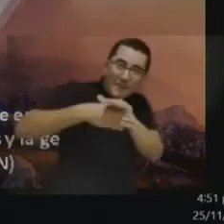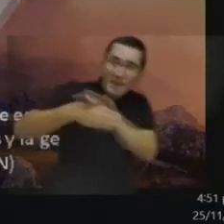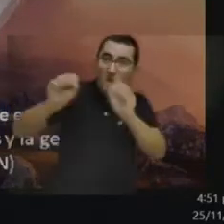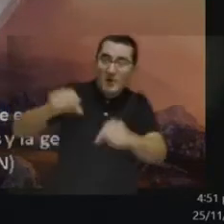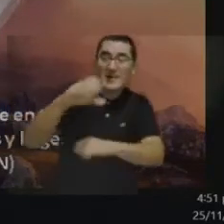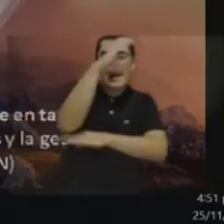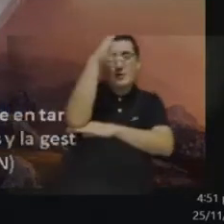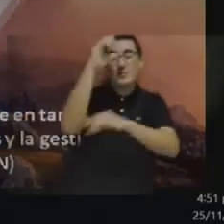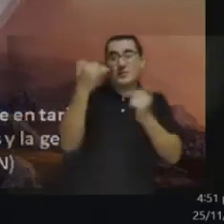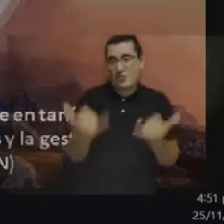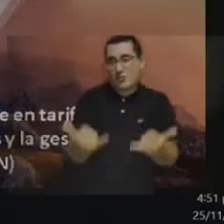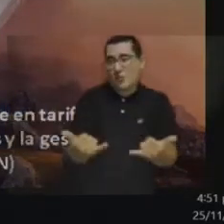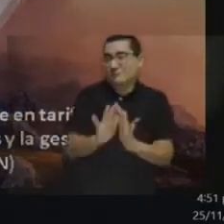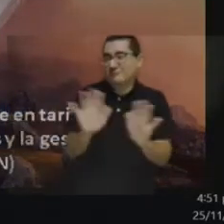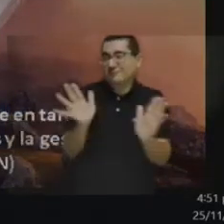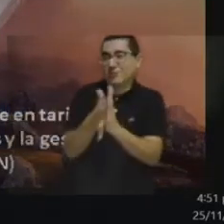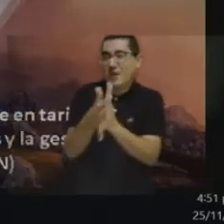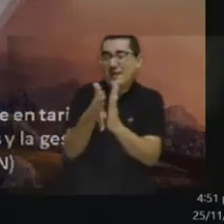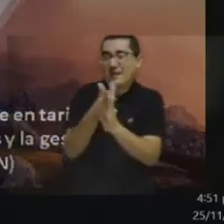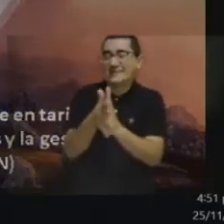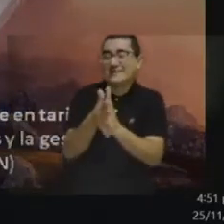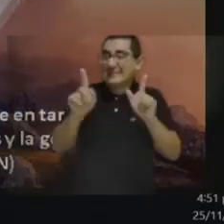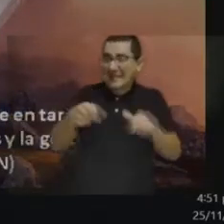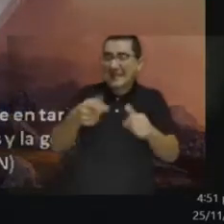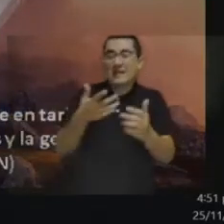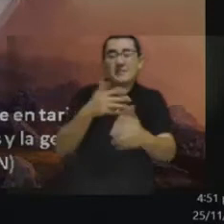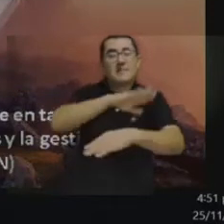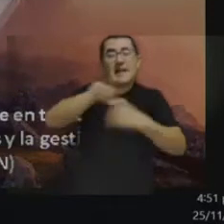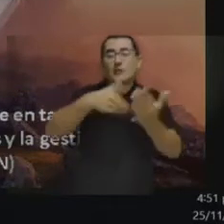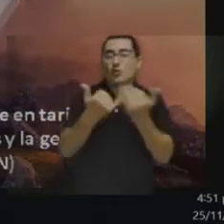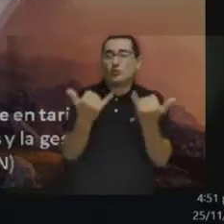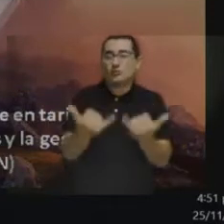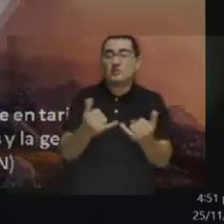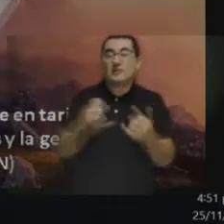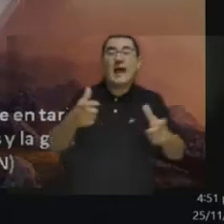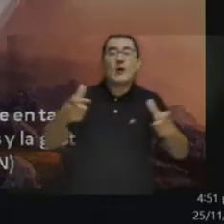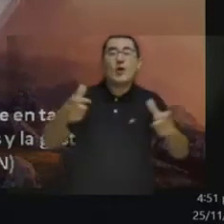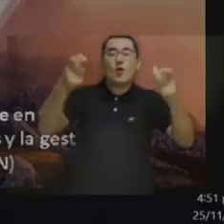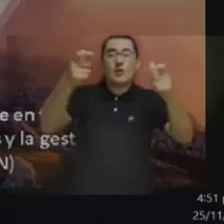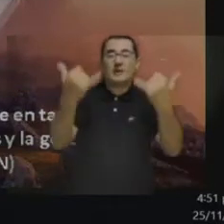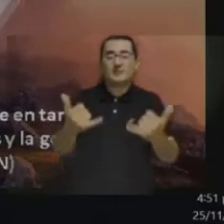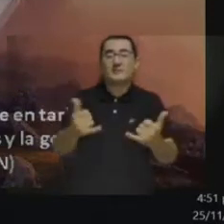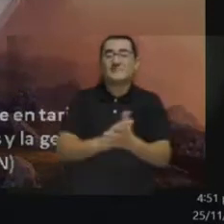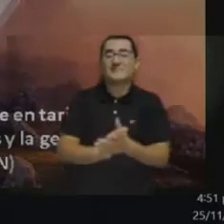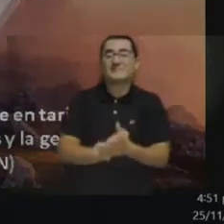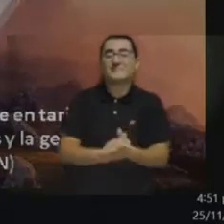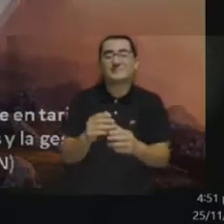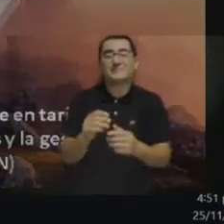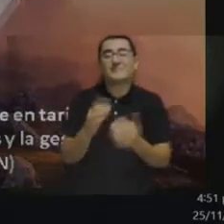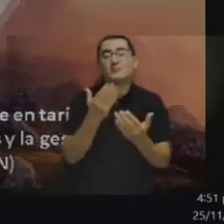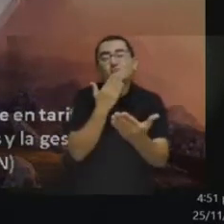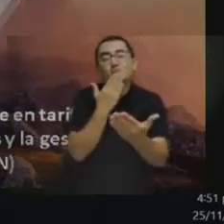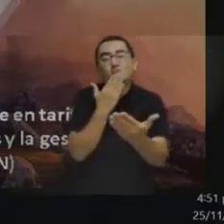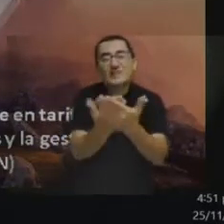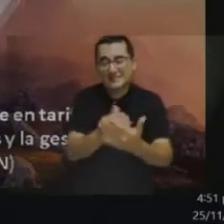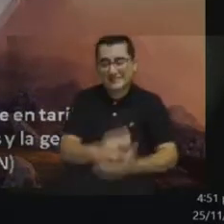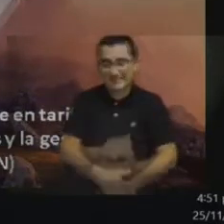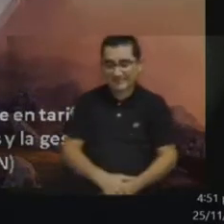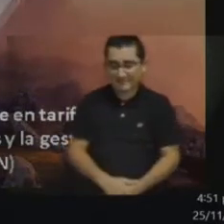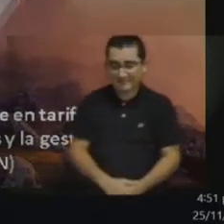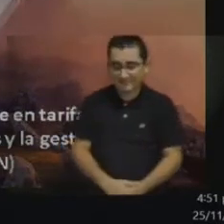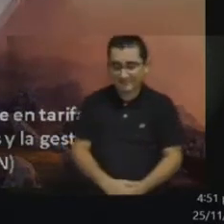quería pues como dejarle este mensaje para todos en este congreso del día de hoy. Muchas gracias. Juan David, muchas